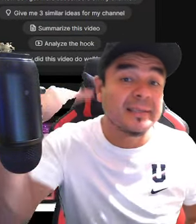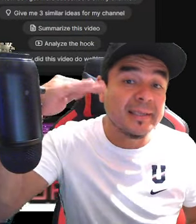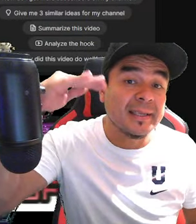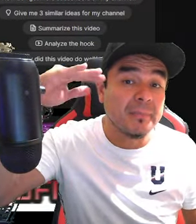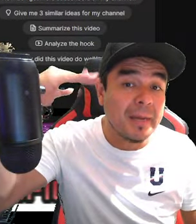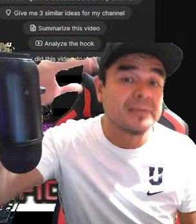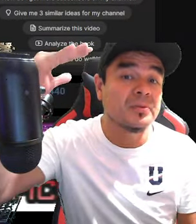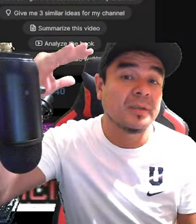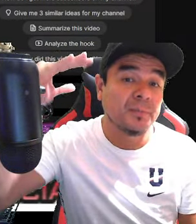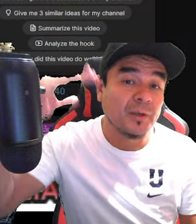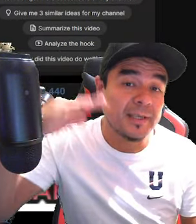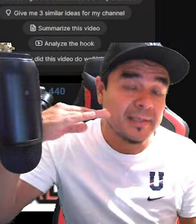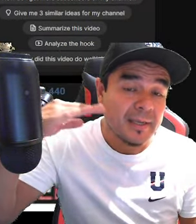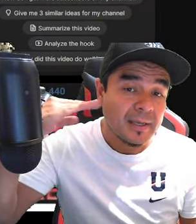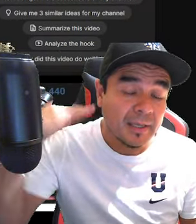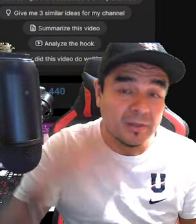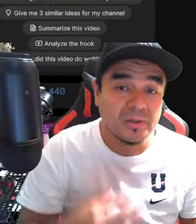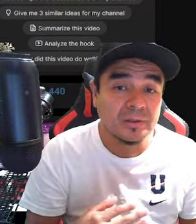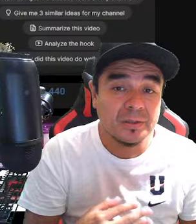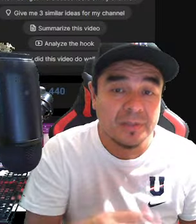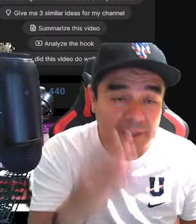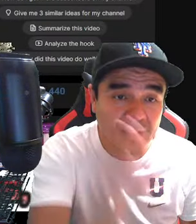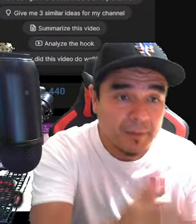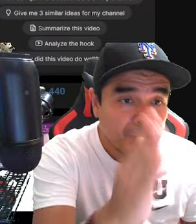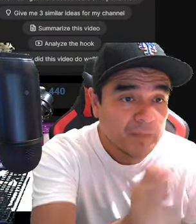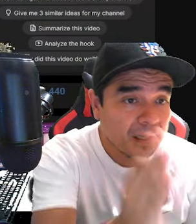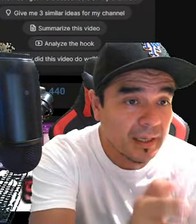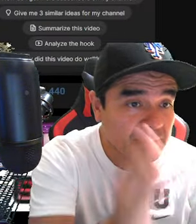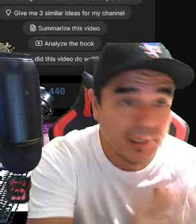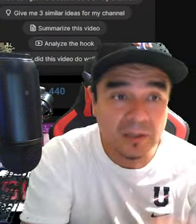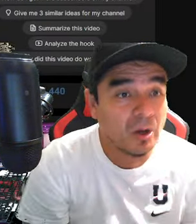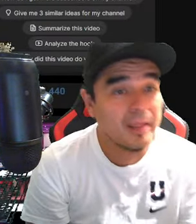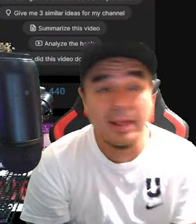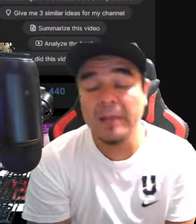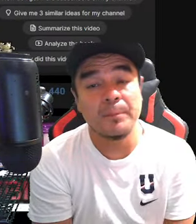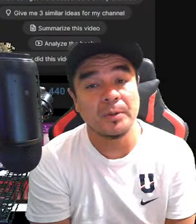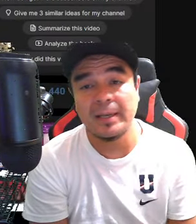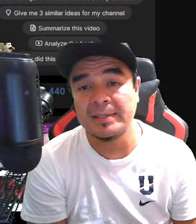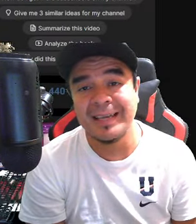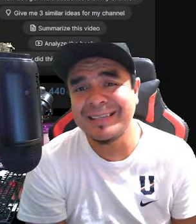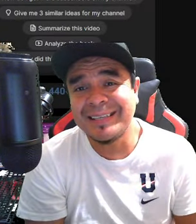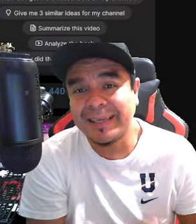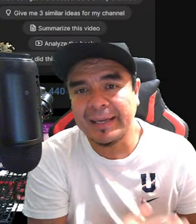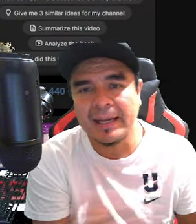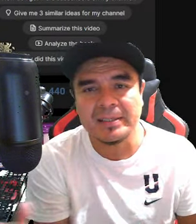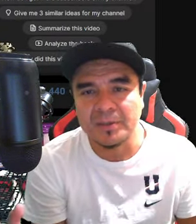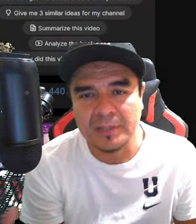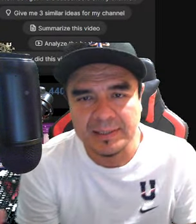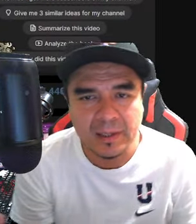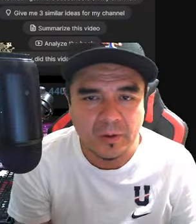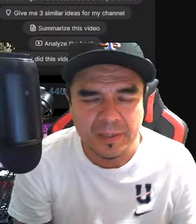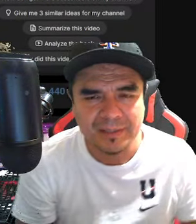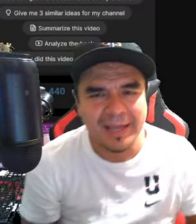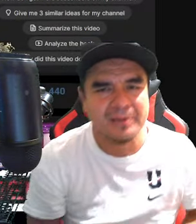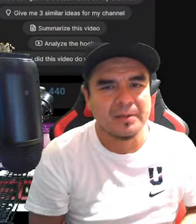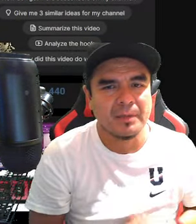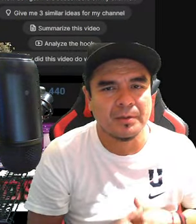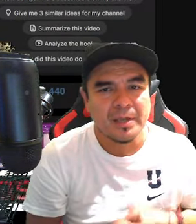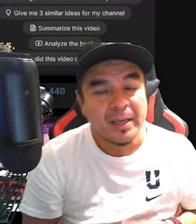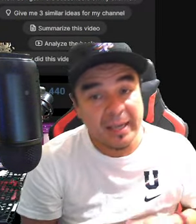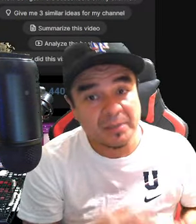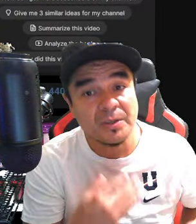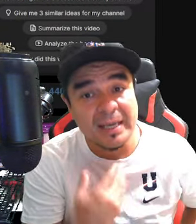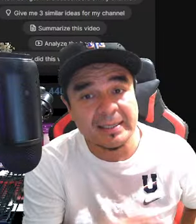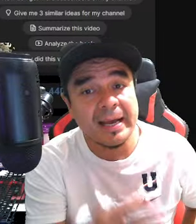canales que tienen más suscriptores que nosotros y no le dan la importancia, ni siquiera les contestan comentarios,